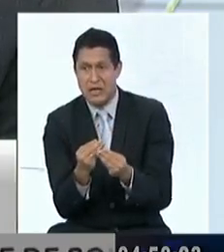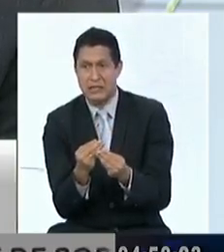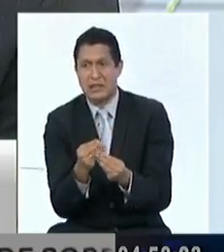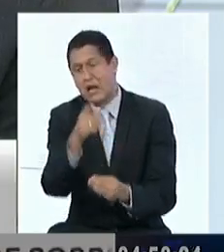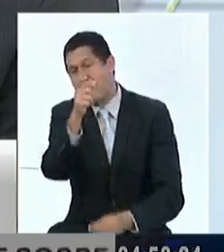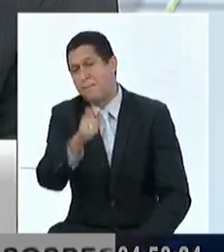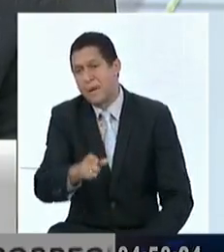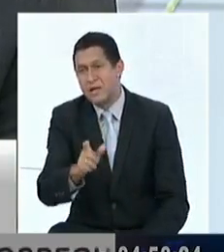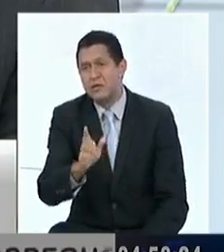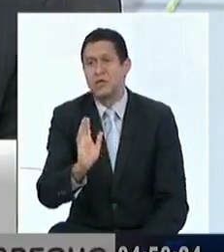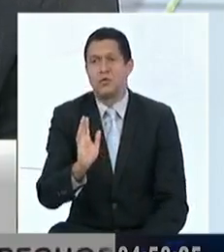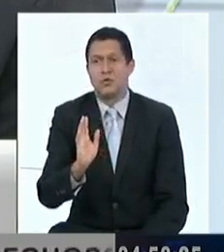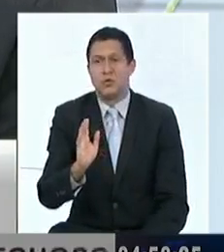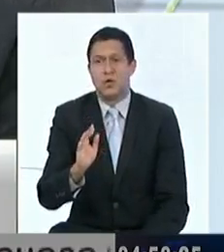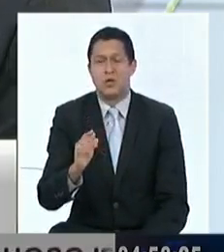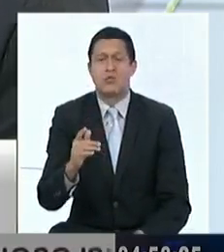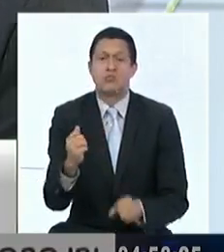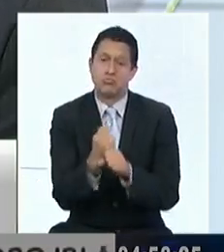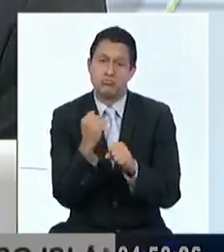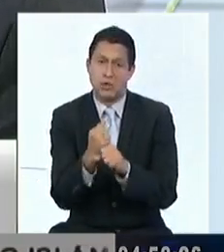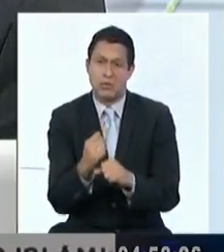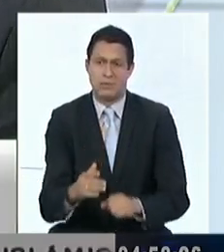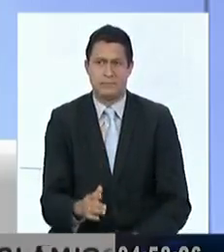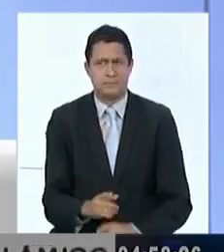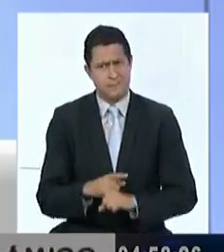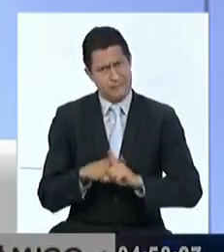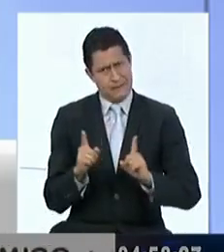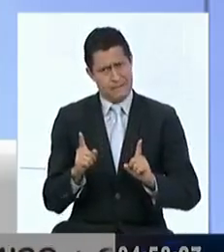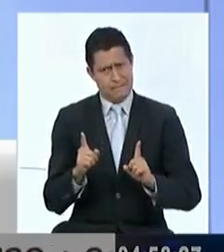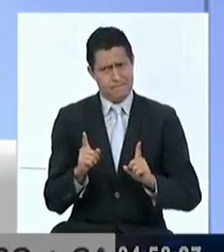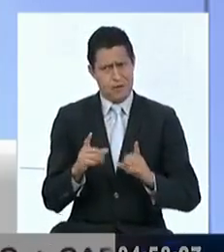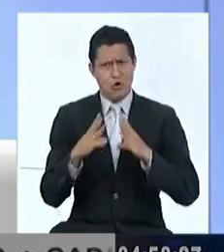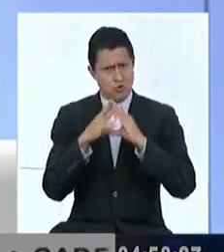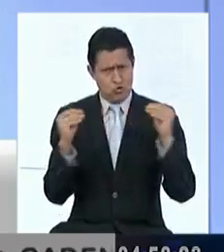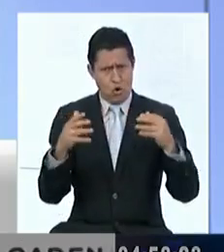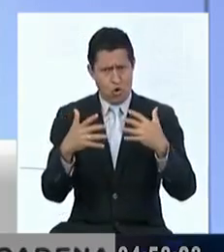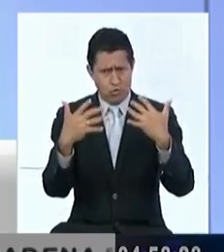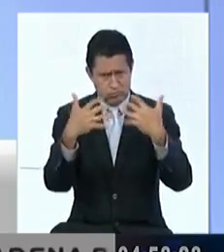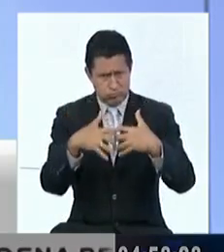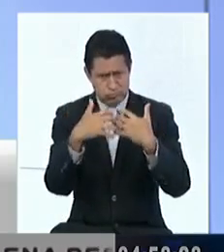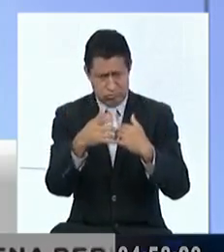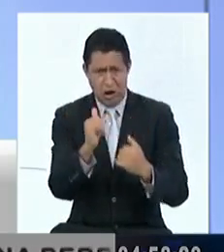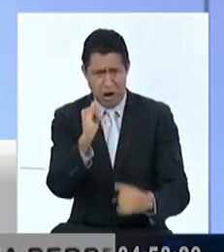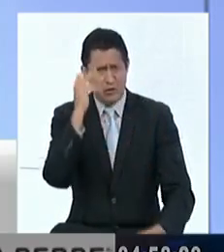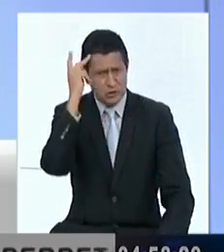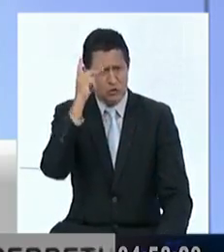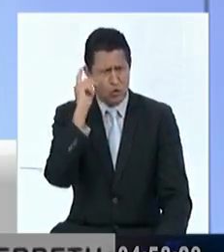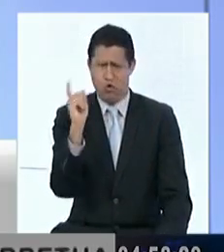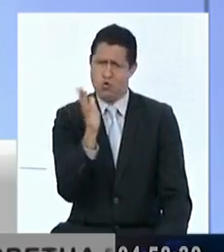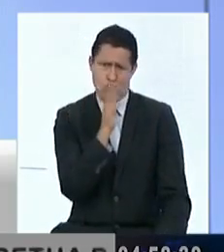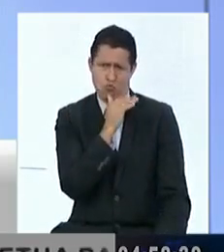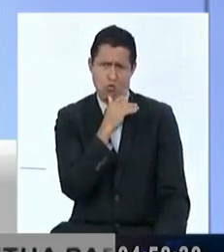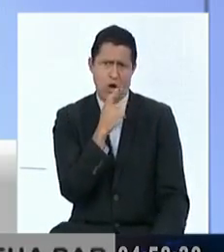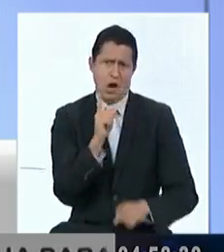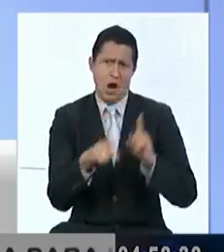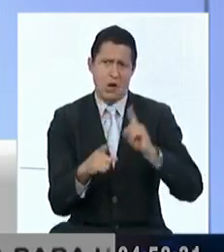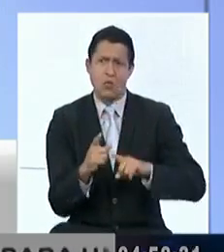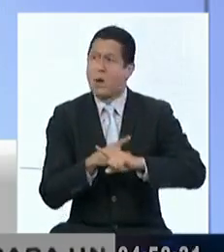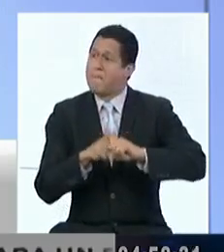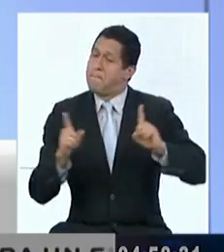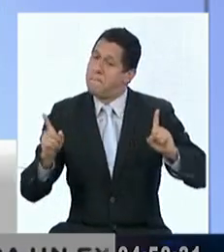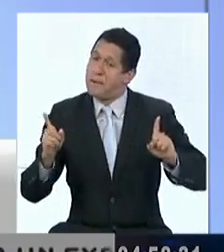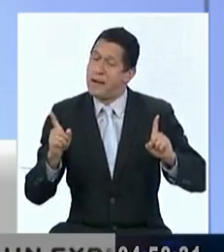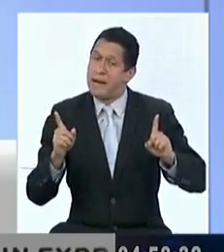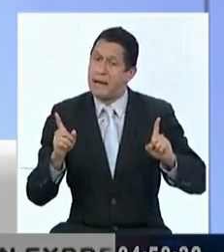personal en su carrera organizacional sin embargo no todas las organizaciones sabe la presencia de este profesional de la salud pero por